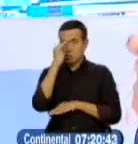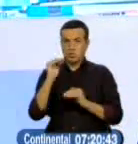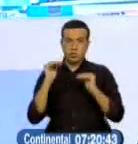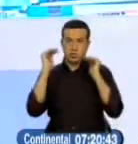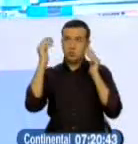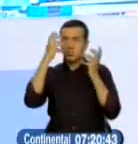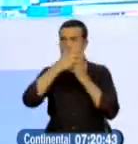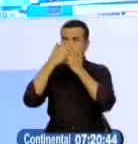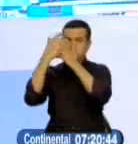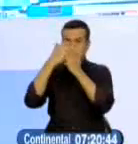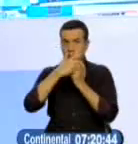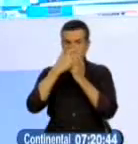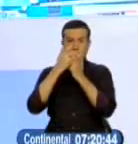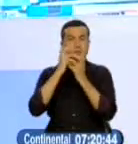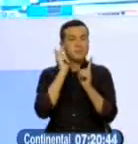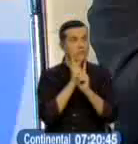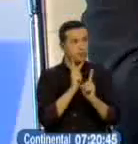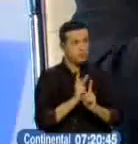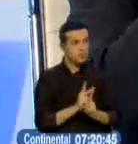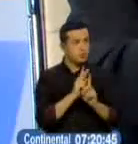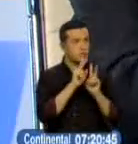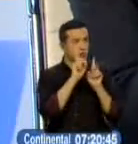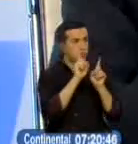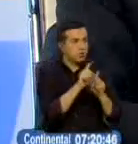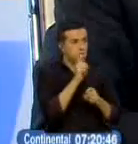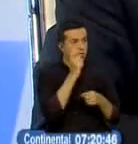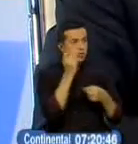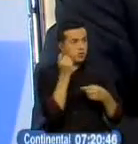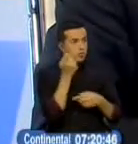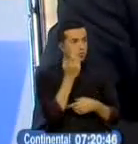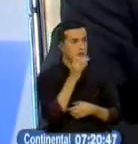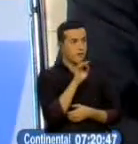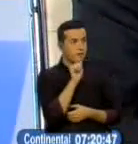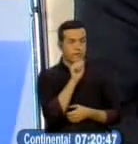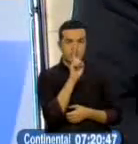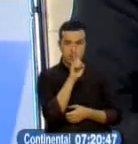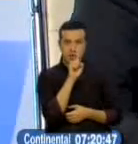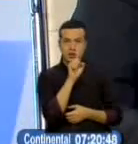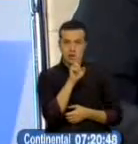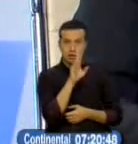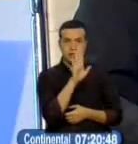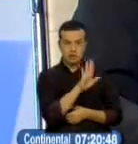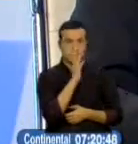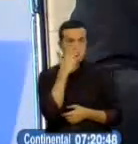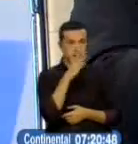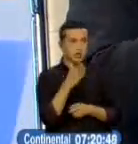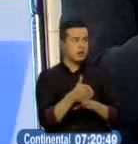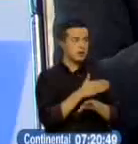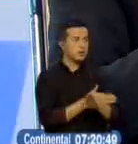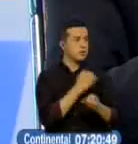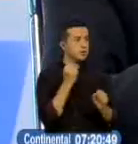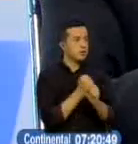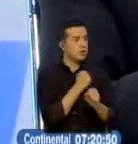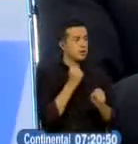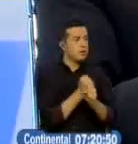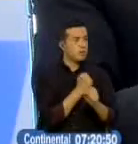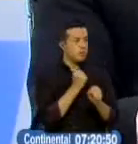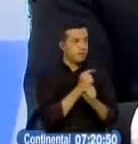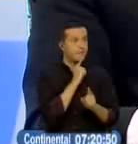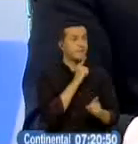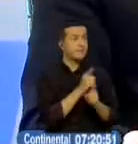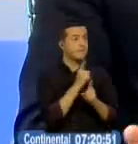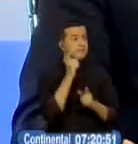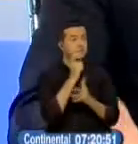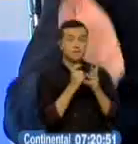que es otro ámbito de acción. Y ese es mi segundo punto, porque también Fandel Falconilla lo mencionó, es si hay que trabajar en esa integralidad y hay